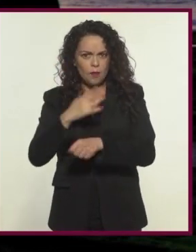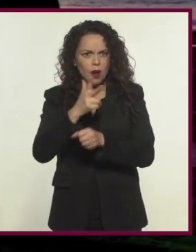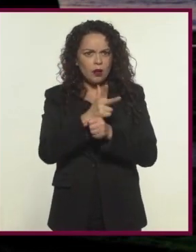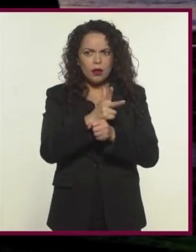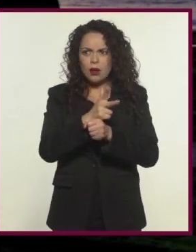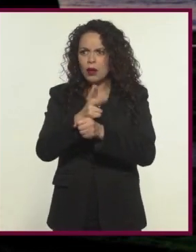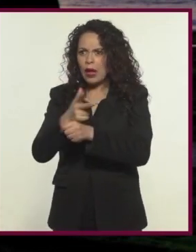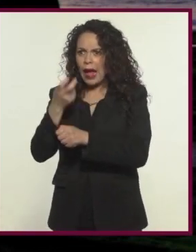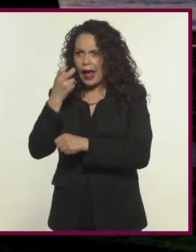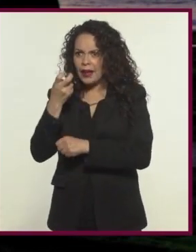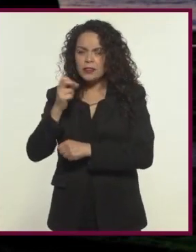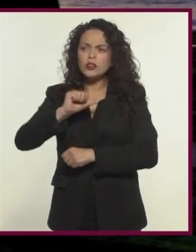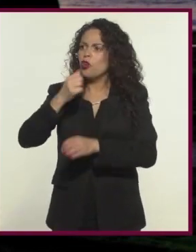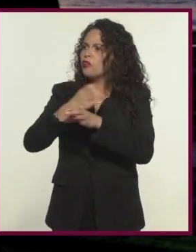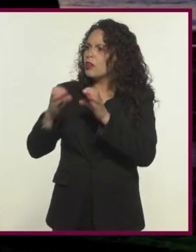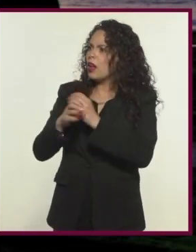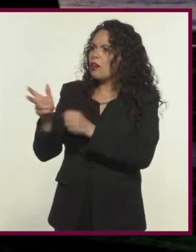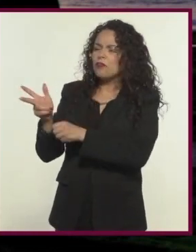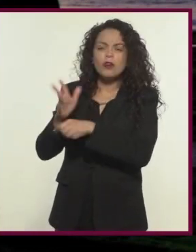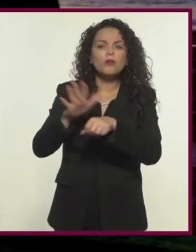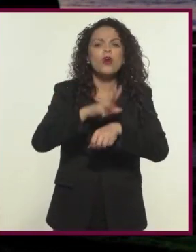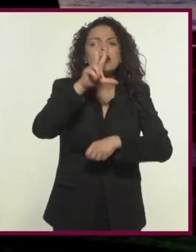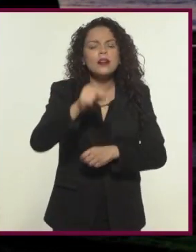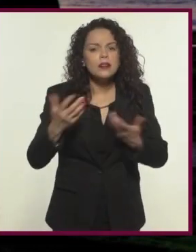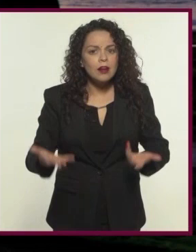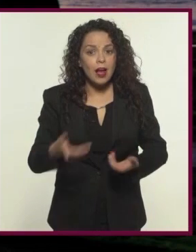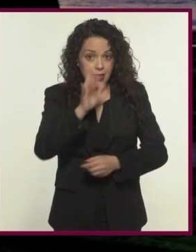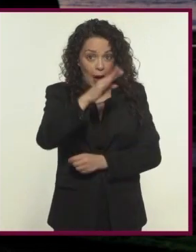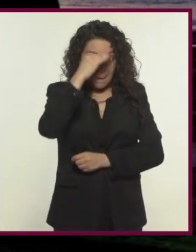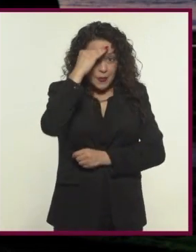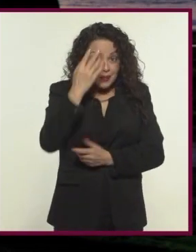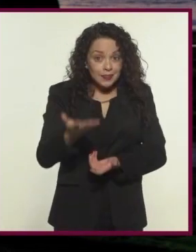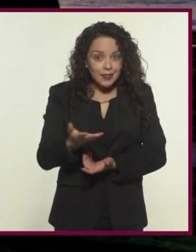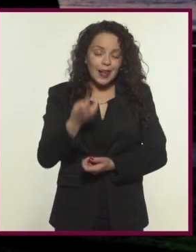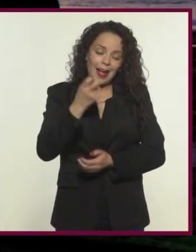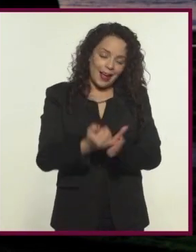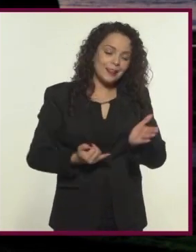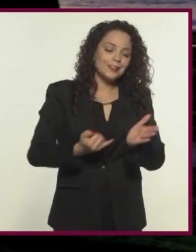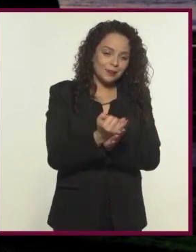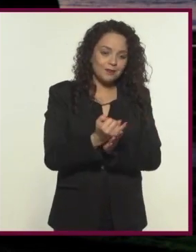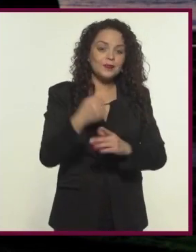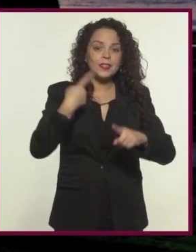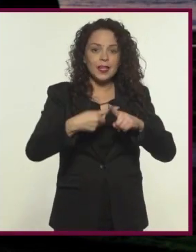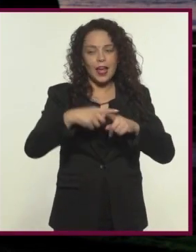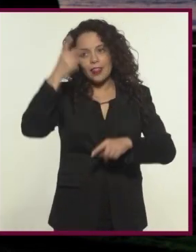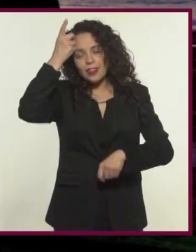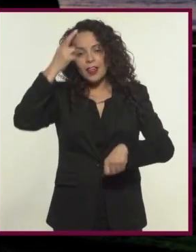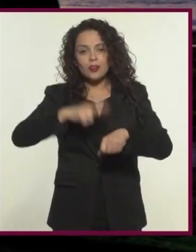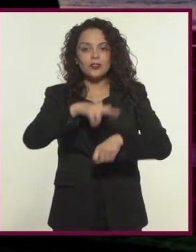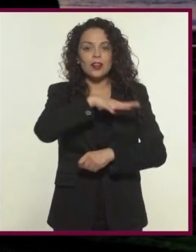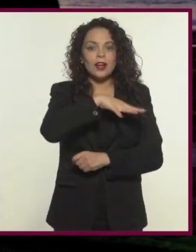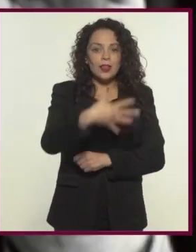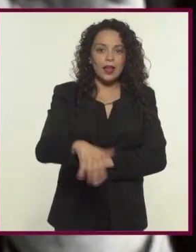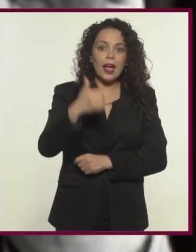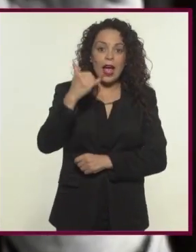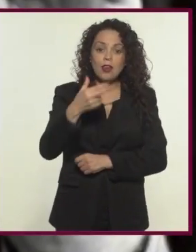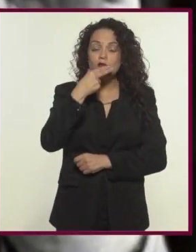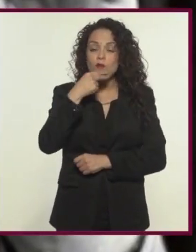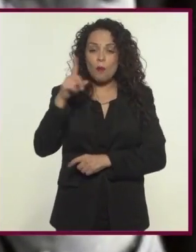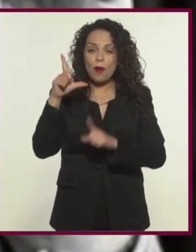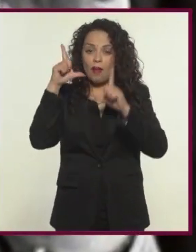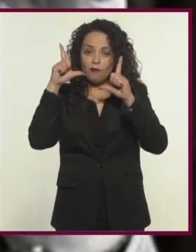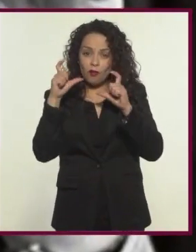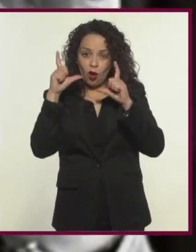por qué se nos muestra lo que vemos a cuadro, y no otra cosa. Y sí, amigos, esta es una decisión consciente tomada por el director general y